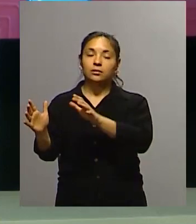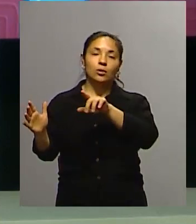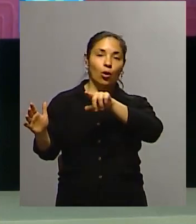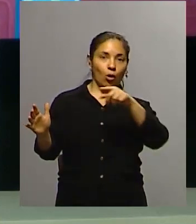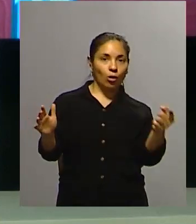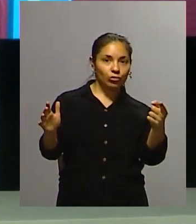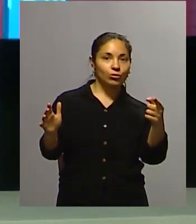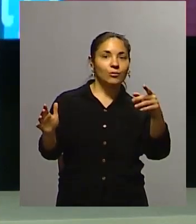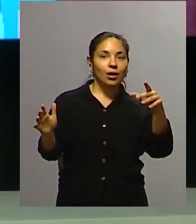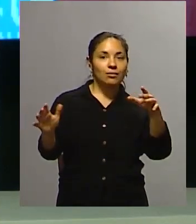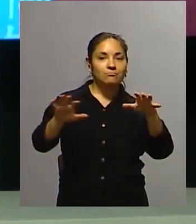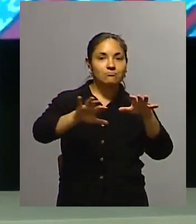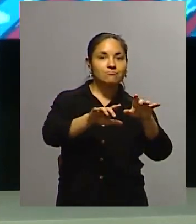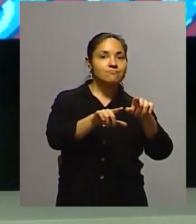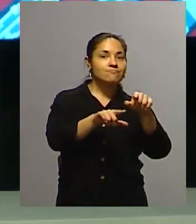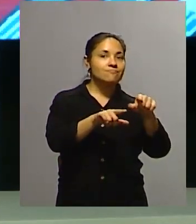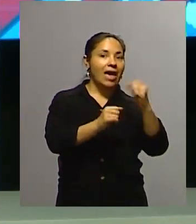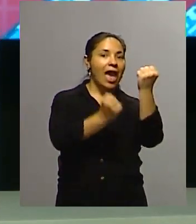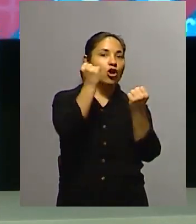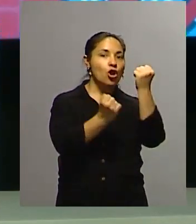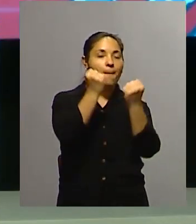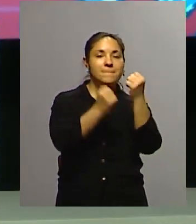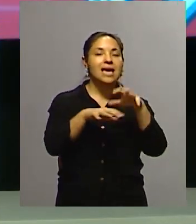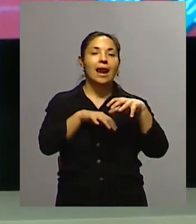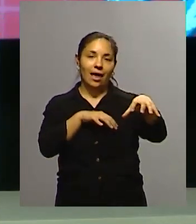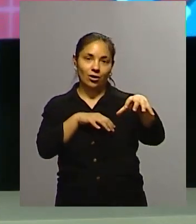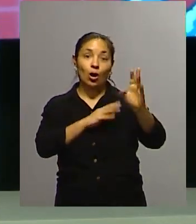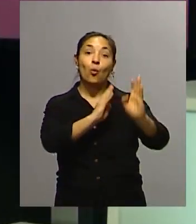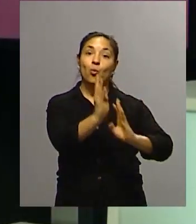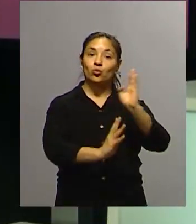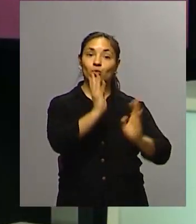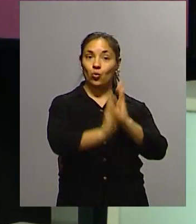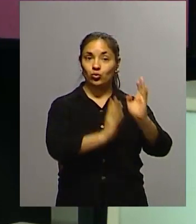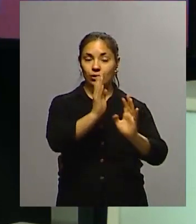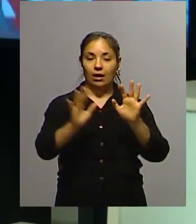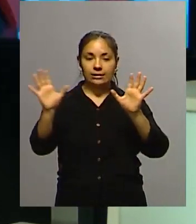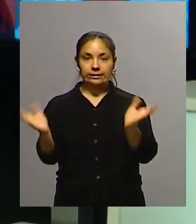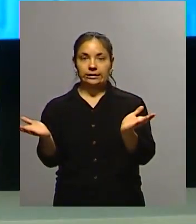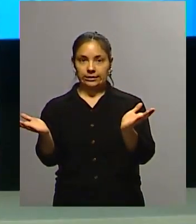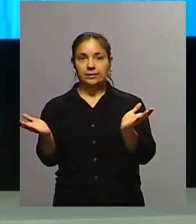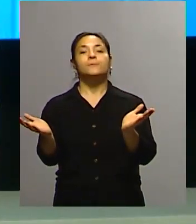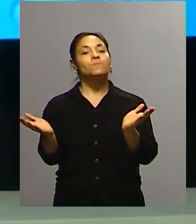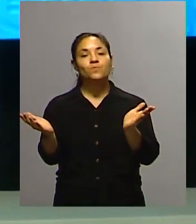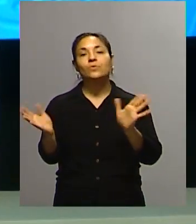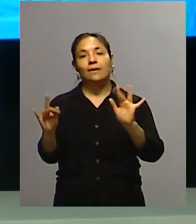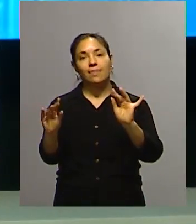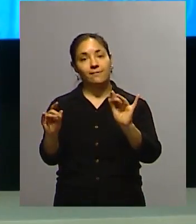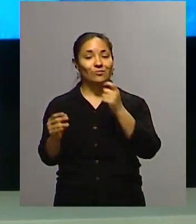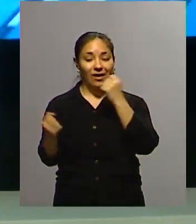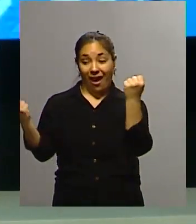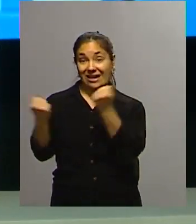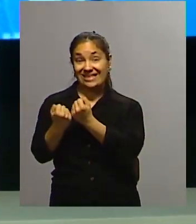tenés una economía regional. Y una industria. Y una industria. Es difícil porque si hay un